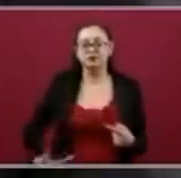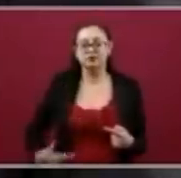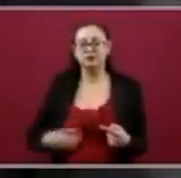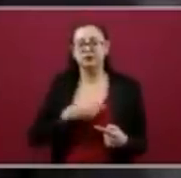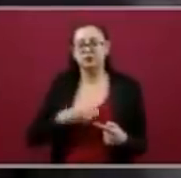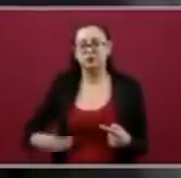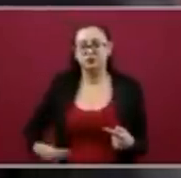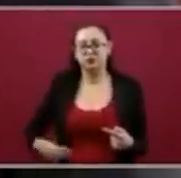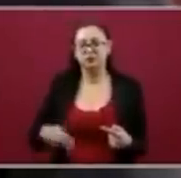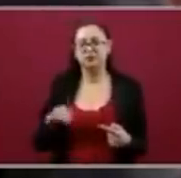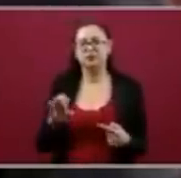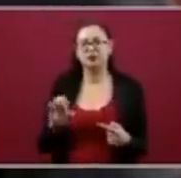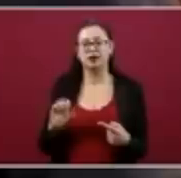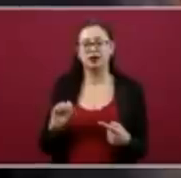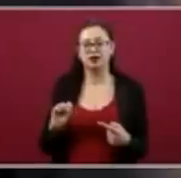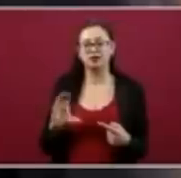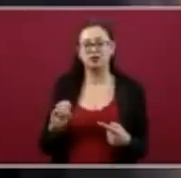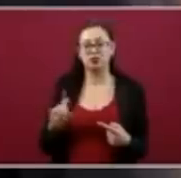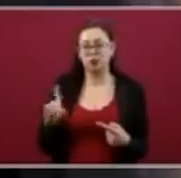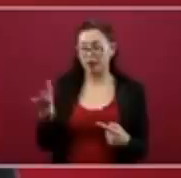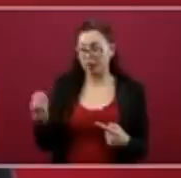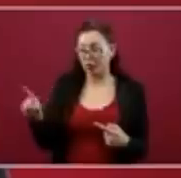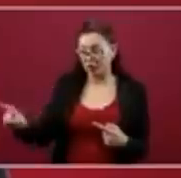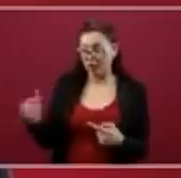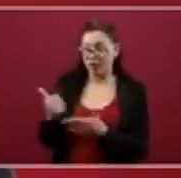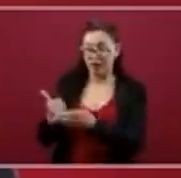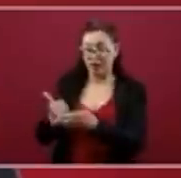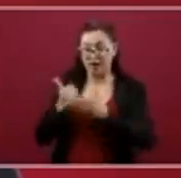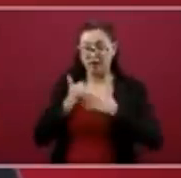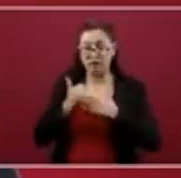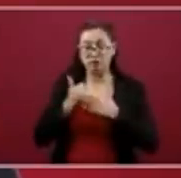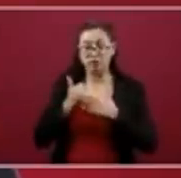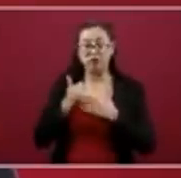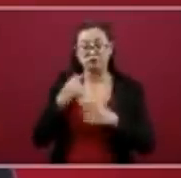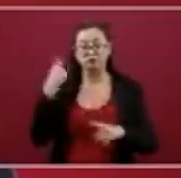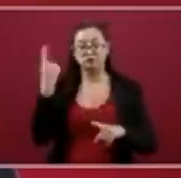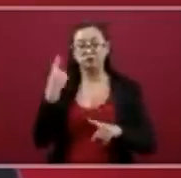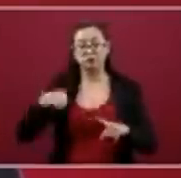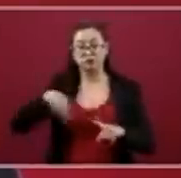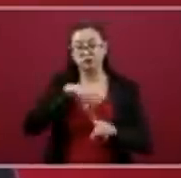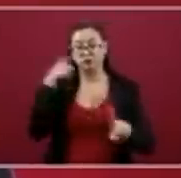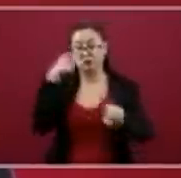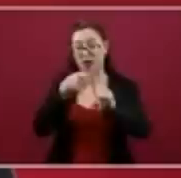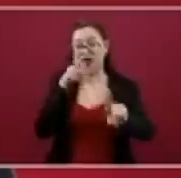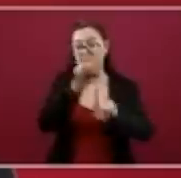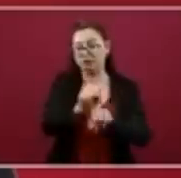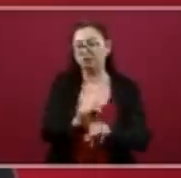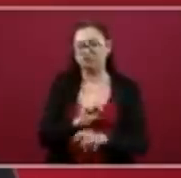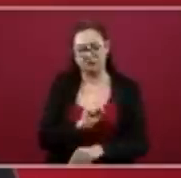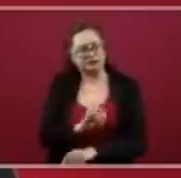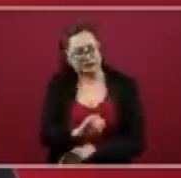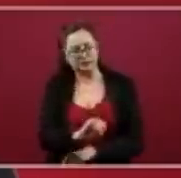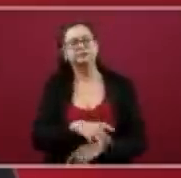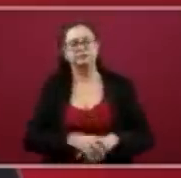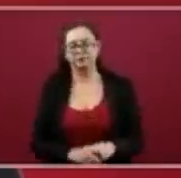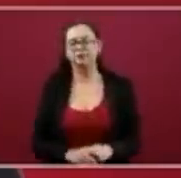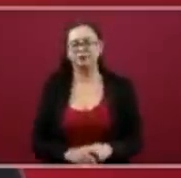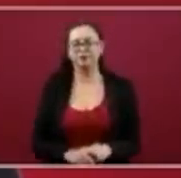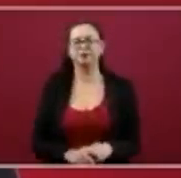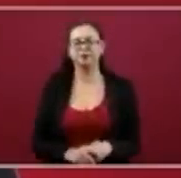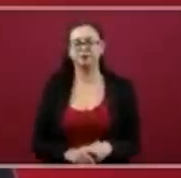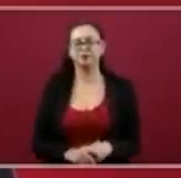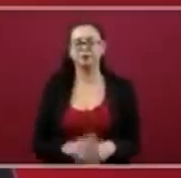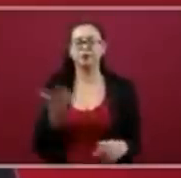nos ayuda en lo que queremos, se va a aplicar y